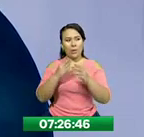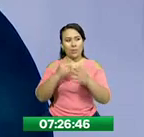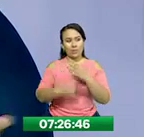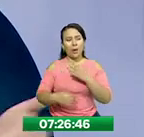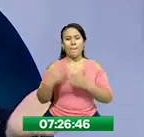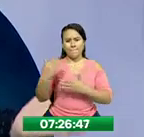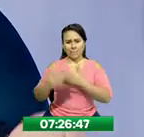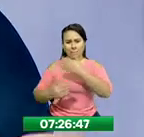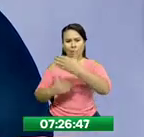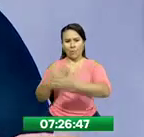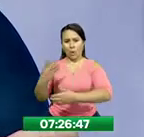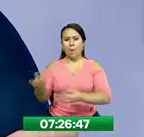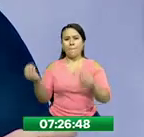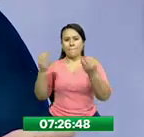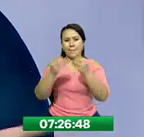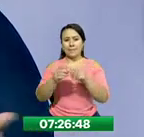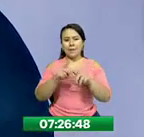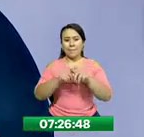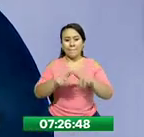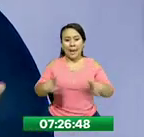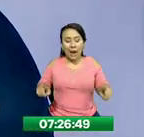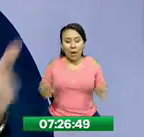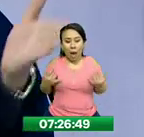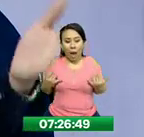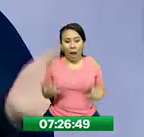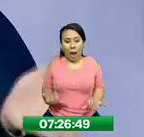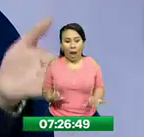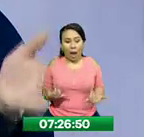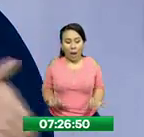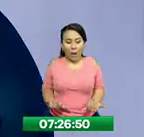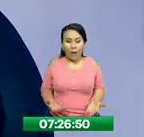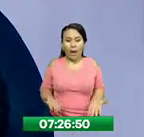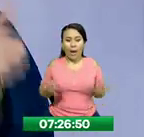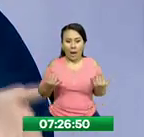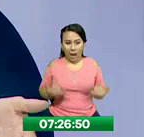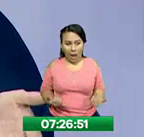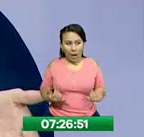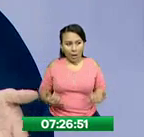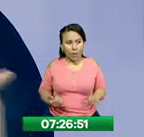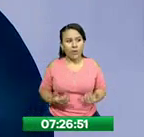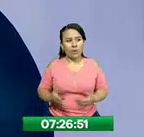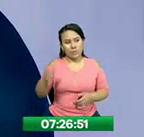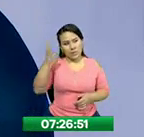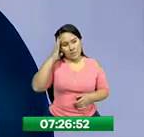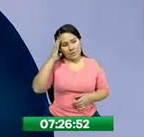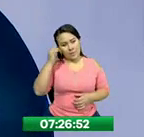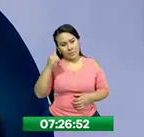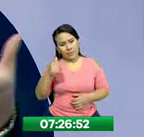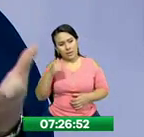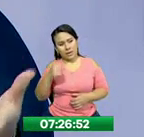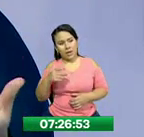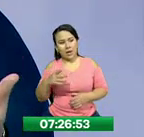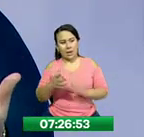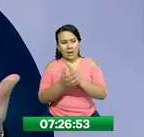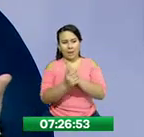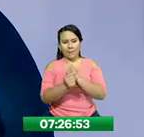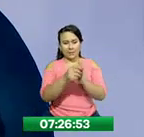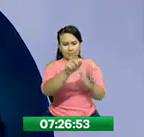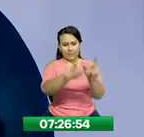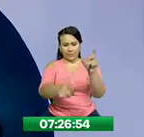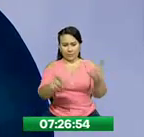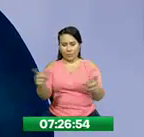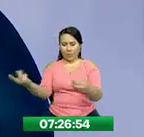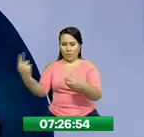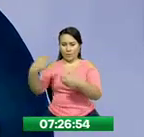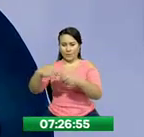muchísimo más. Pero en este momento, si bien ahorita estamos muy bien instalados en lo que es capacidad operativa,